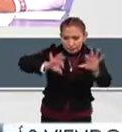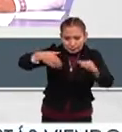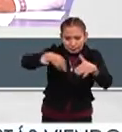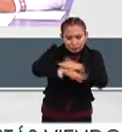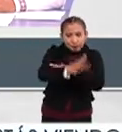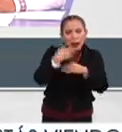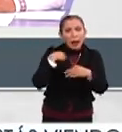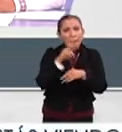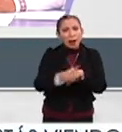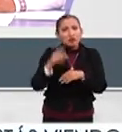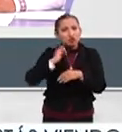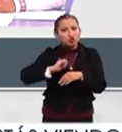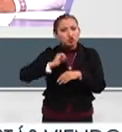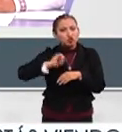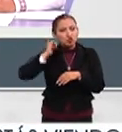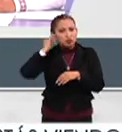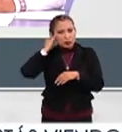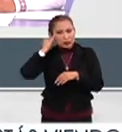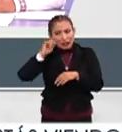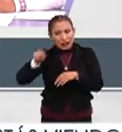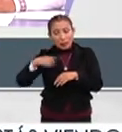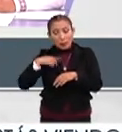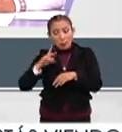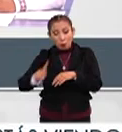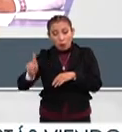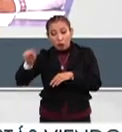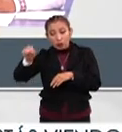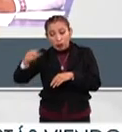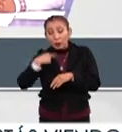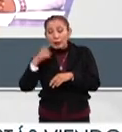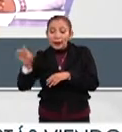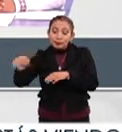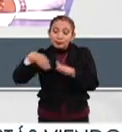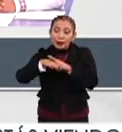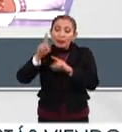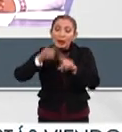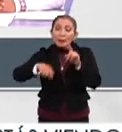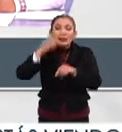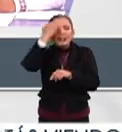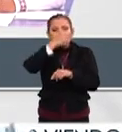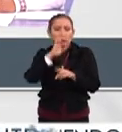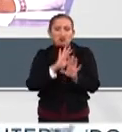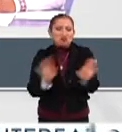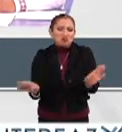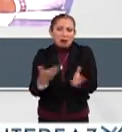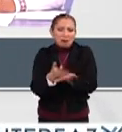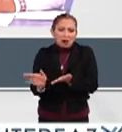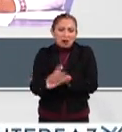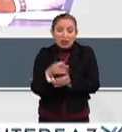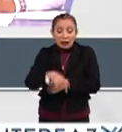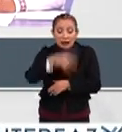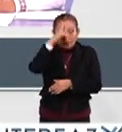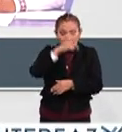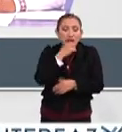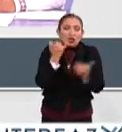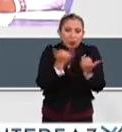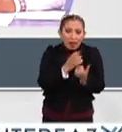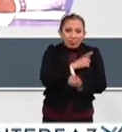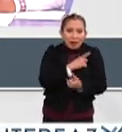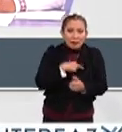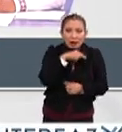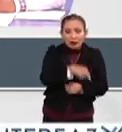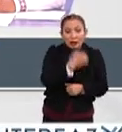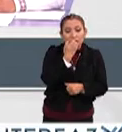pueblos originarios, donde los pueblos originarios tienen acceso independientemente del examen de admisión. Eso nos parece que en México debería pasar. A las